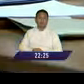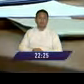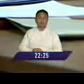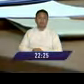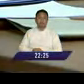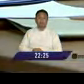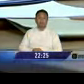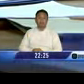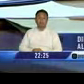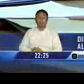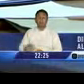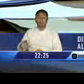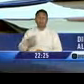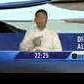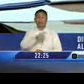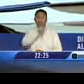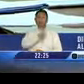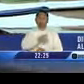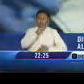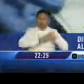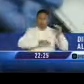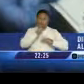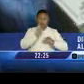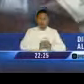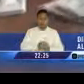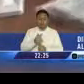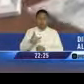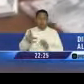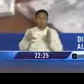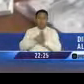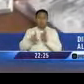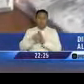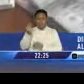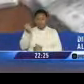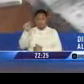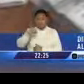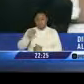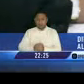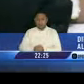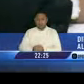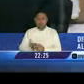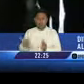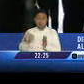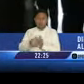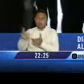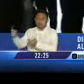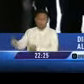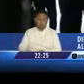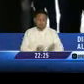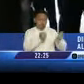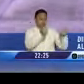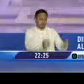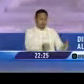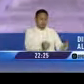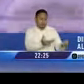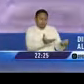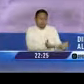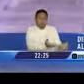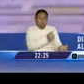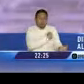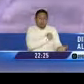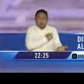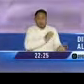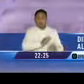caso de comprobarse la inocencia de la persona y procedencia lícita de los activos, todo deberá ser entregado nuevamente a quien le